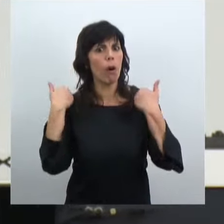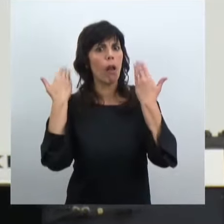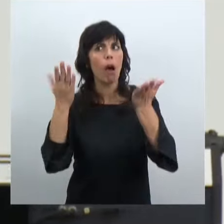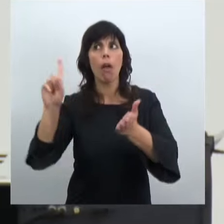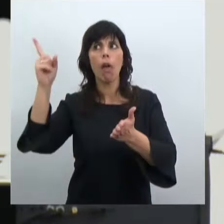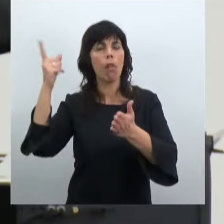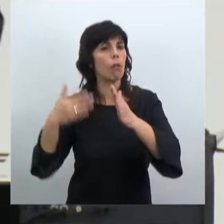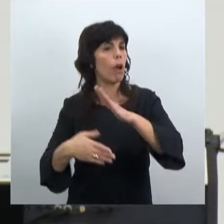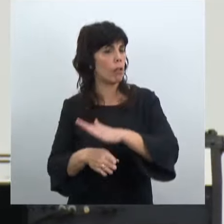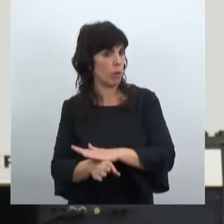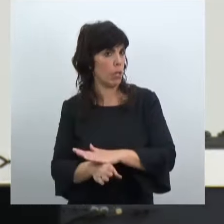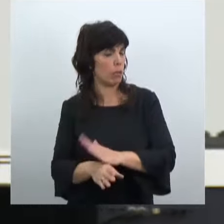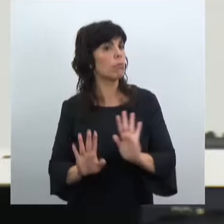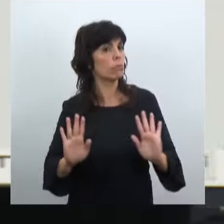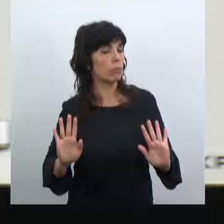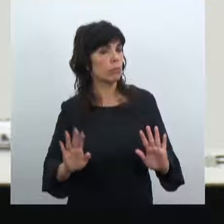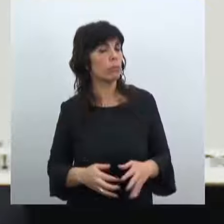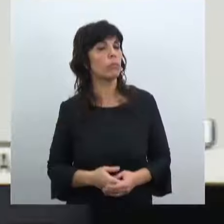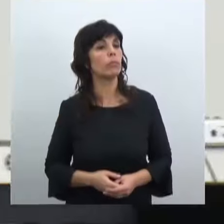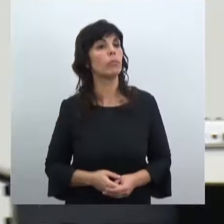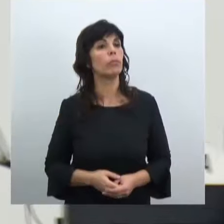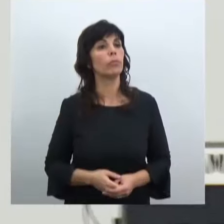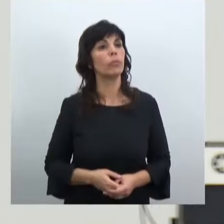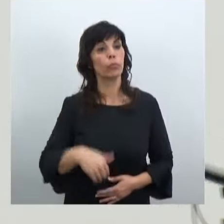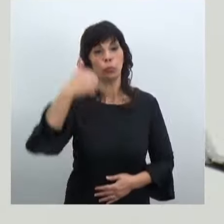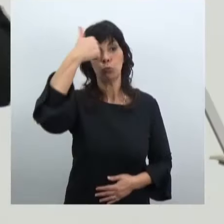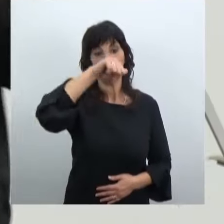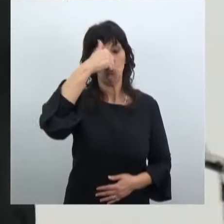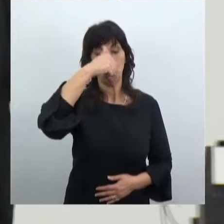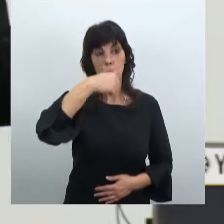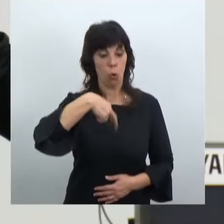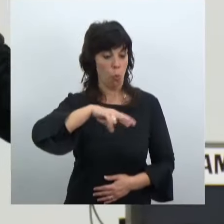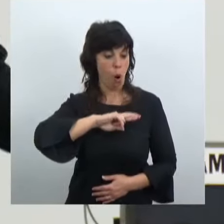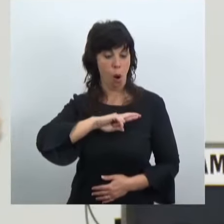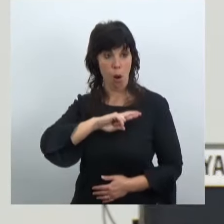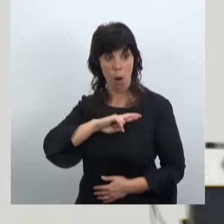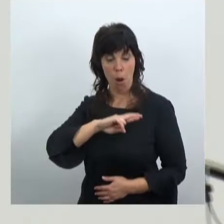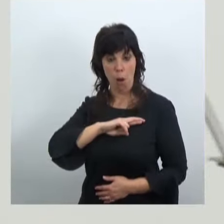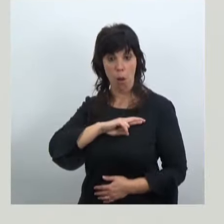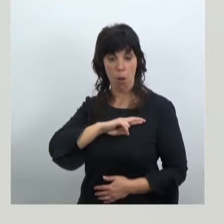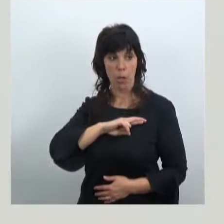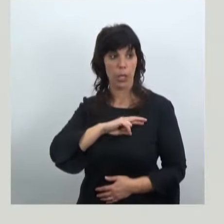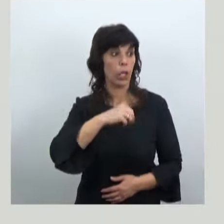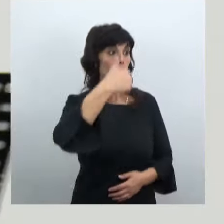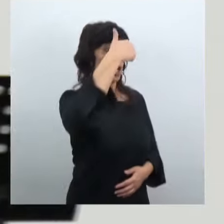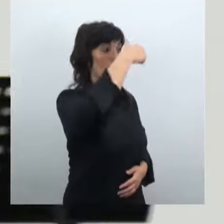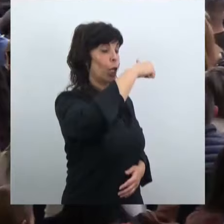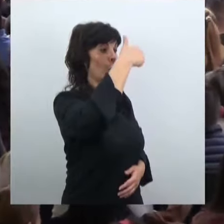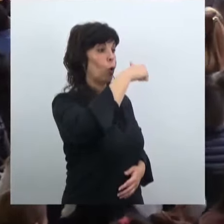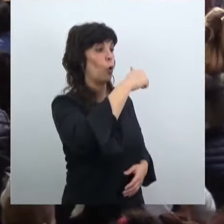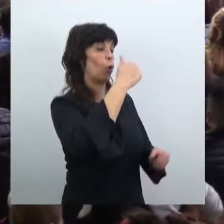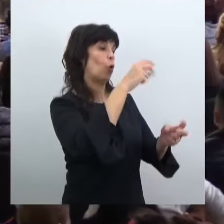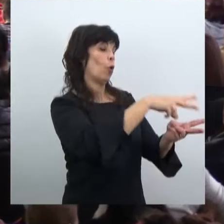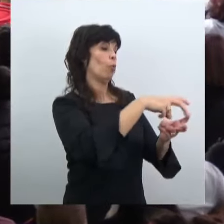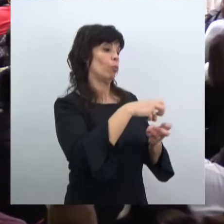todo. Dice, un hombre que era fariseo, que es un religioso, y un publicano, no es un